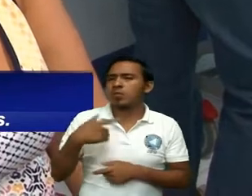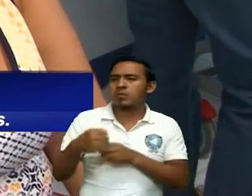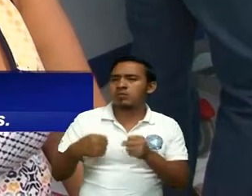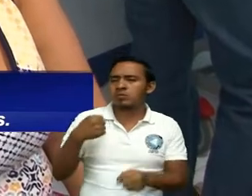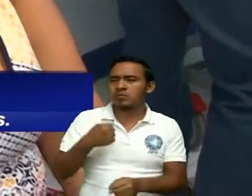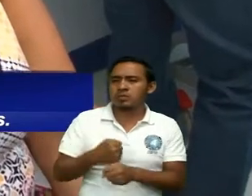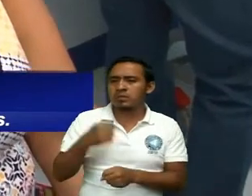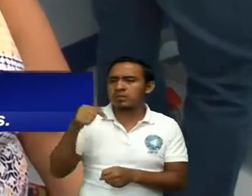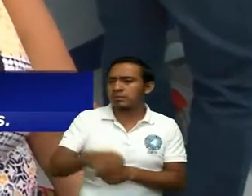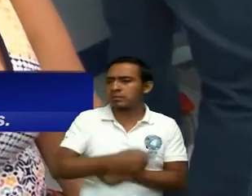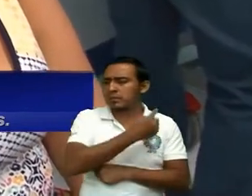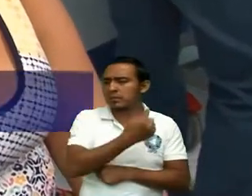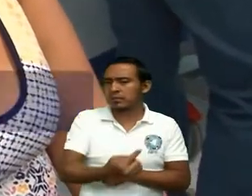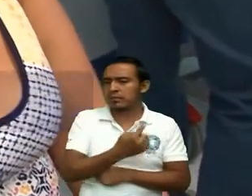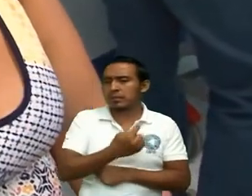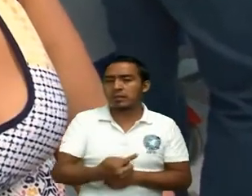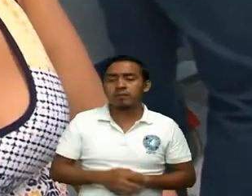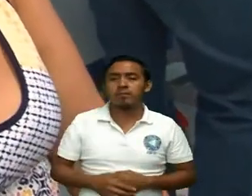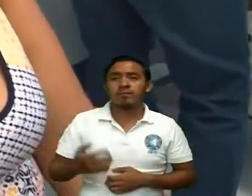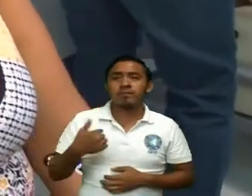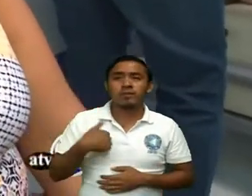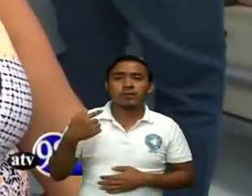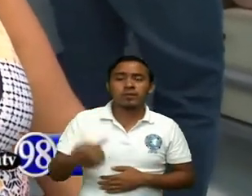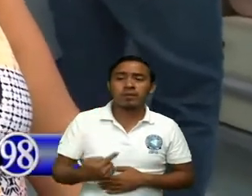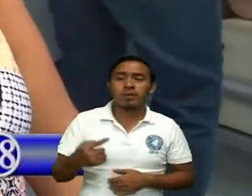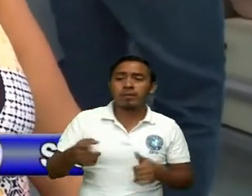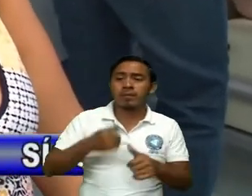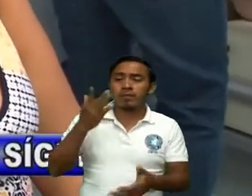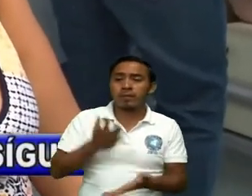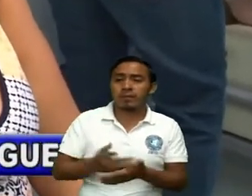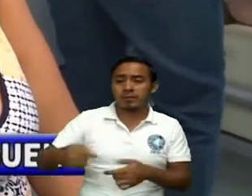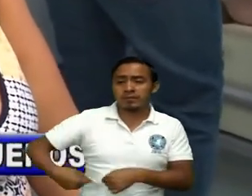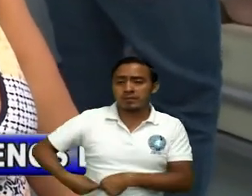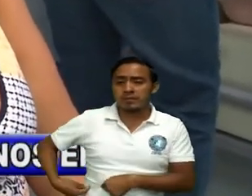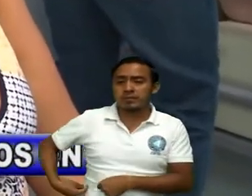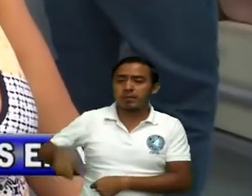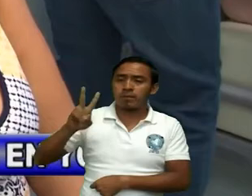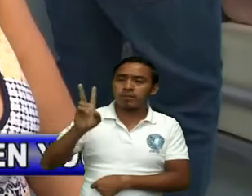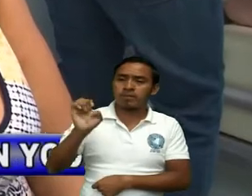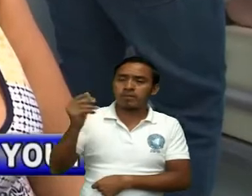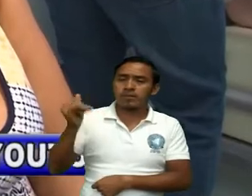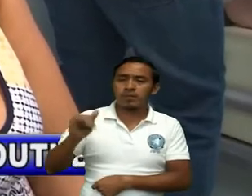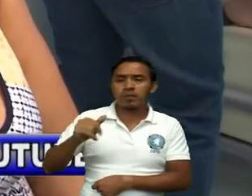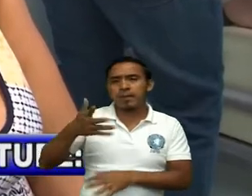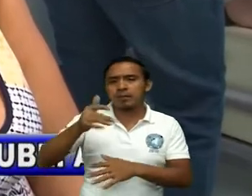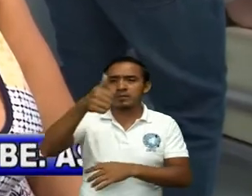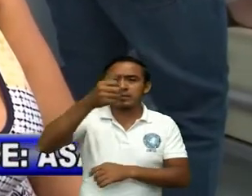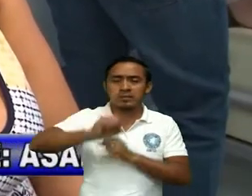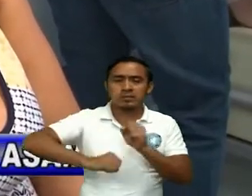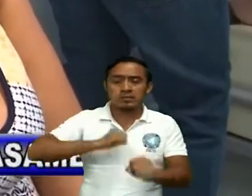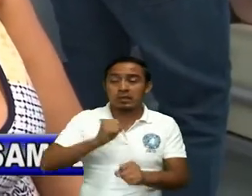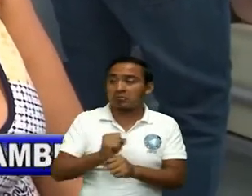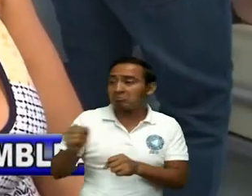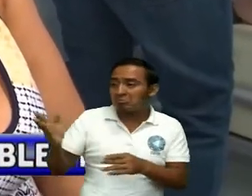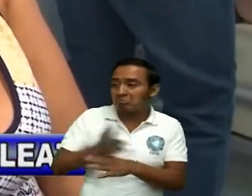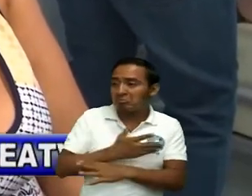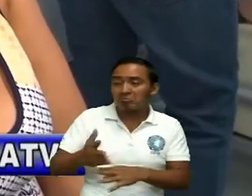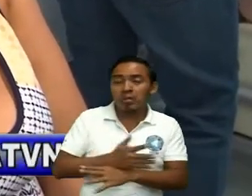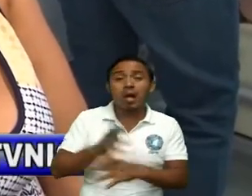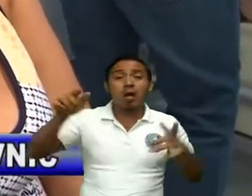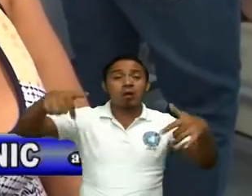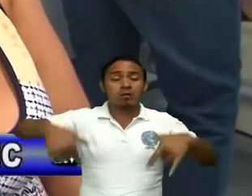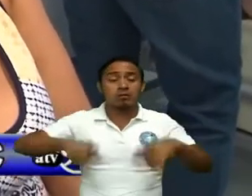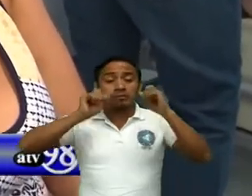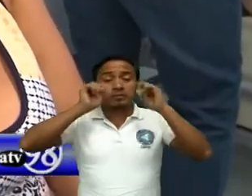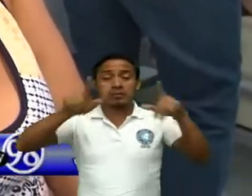usted se viene aquí a este sitio? Yo aquí vine cuando me operé de la vesícula. ¿Hace cuántos? Hace 6 años y no estaba así. Hoy